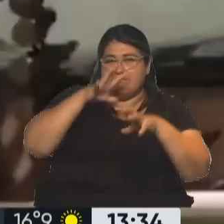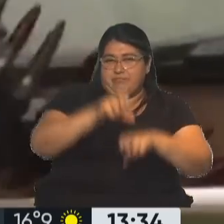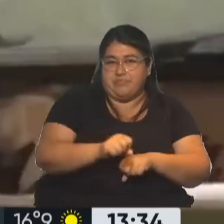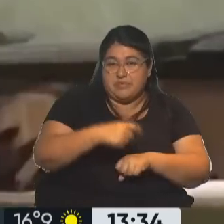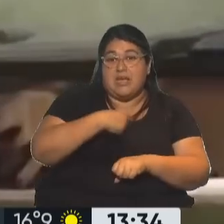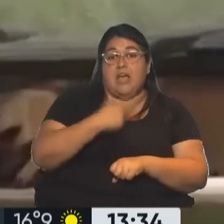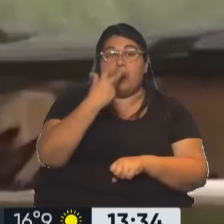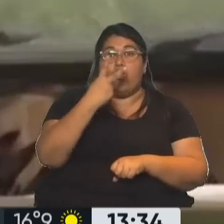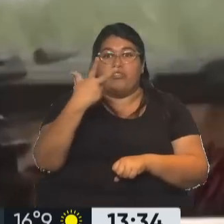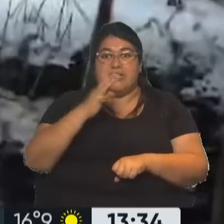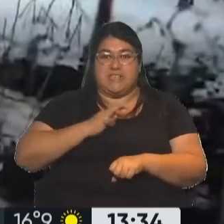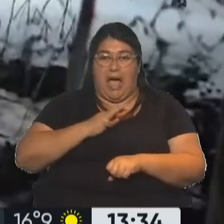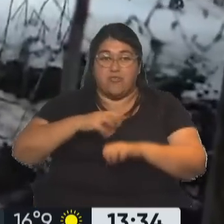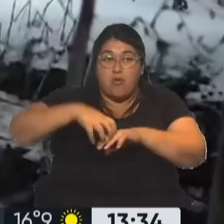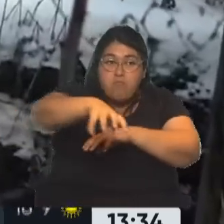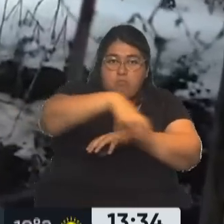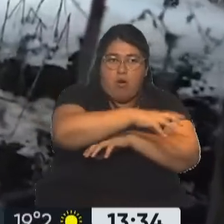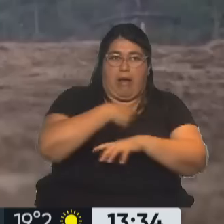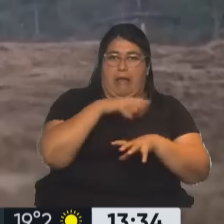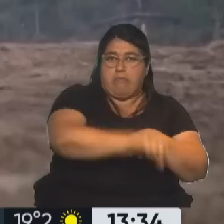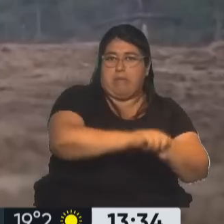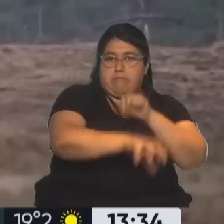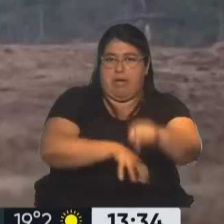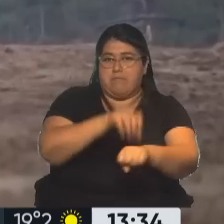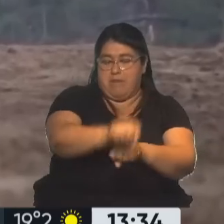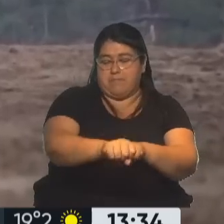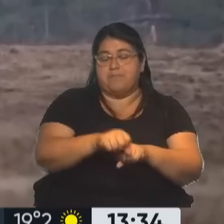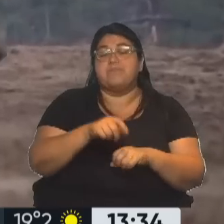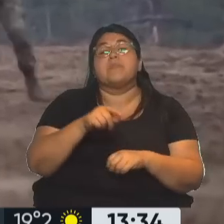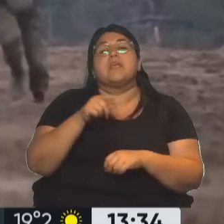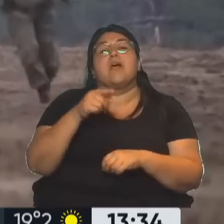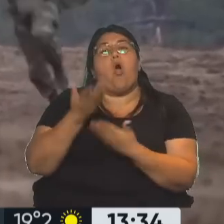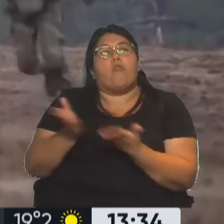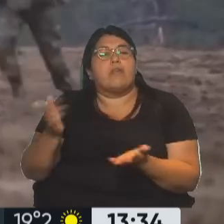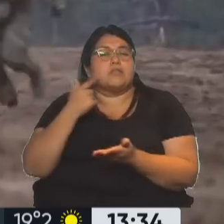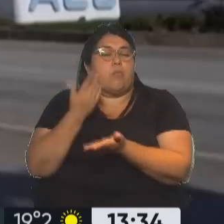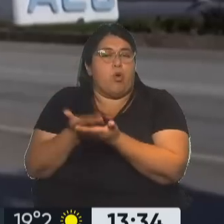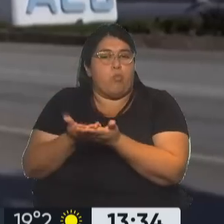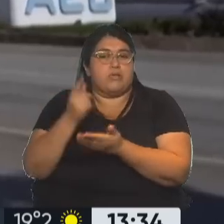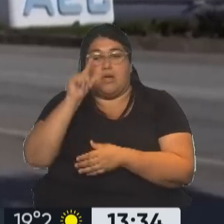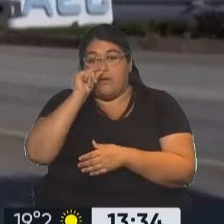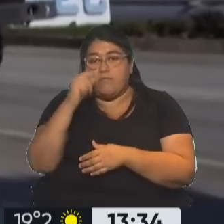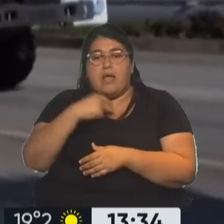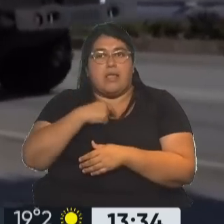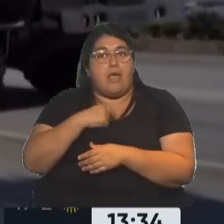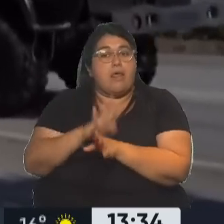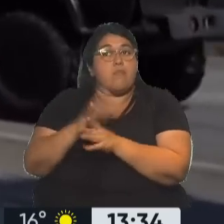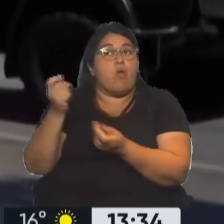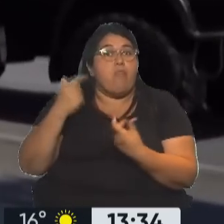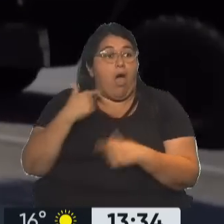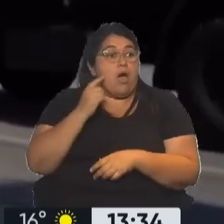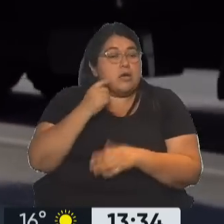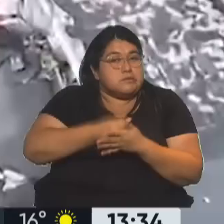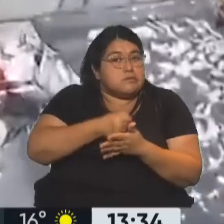2 provincias anexadas. Mientras tanto, intenta ofrecerle al presidente ruso al menos algún éxito luego de 1 año de